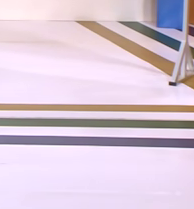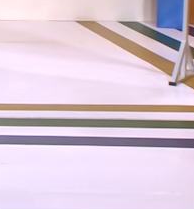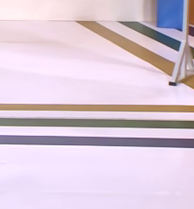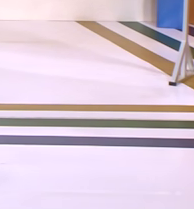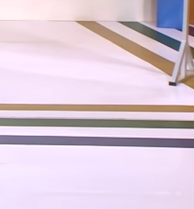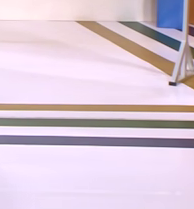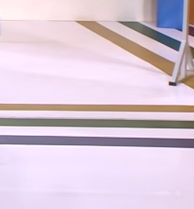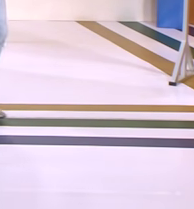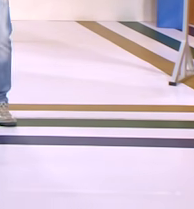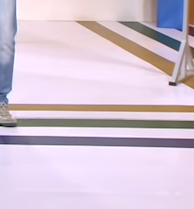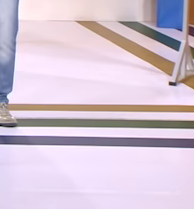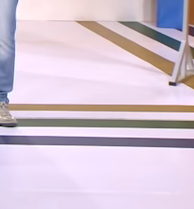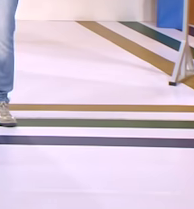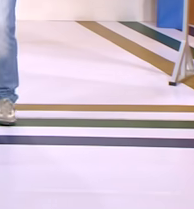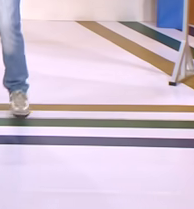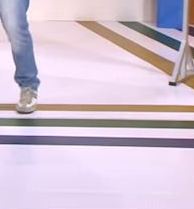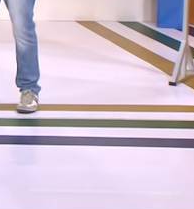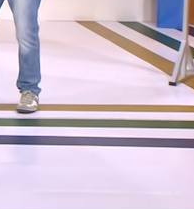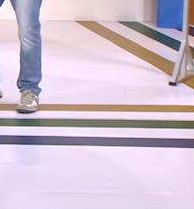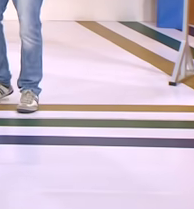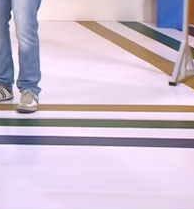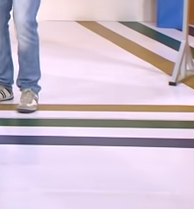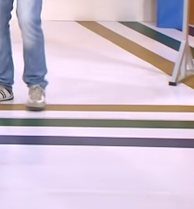epo, itai, itai, ye.